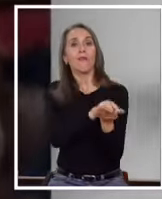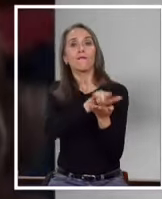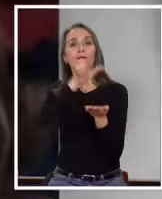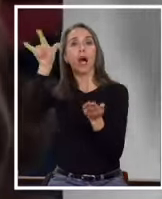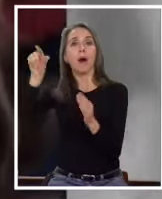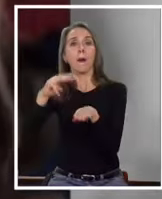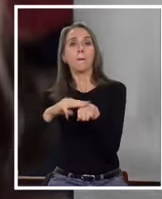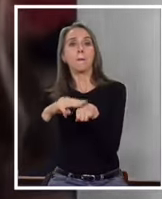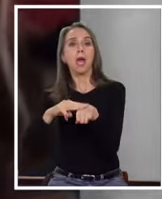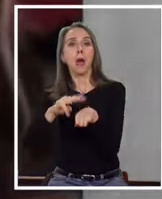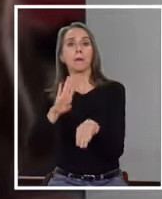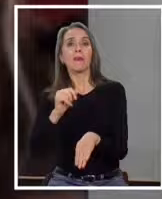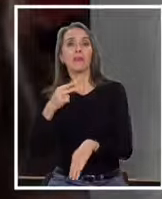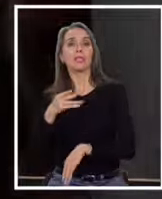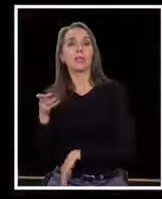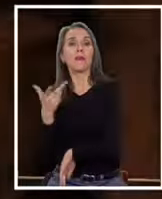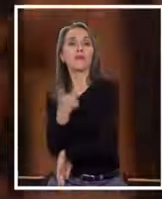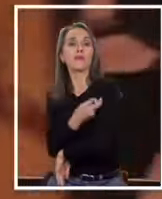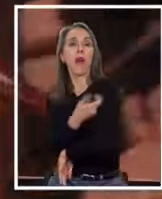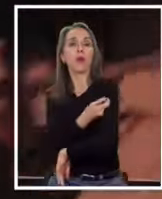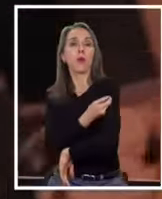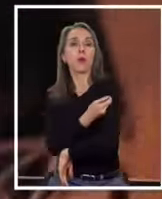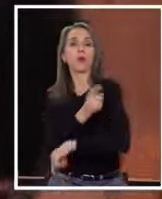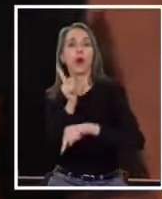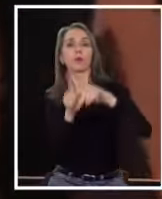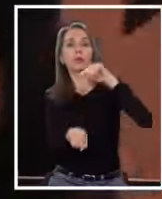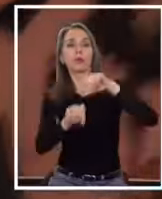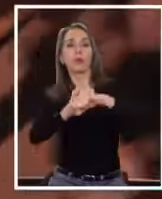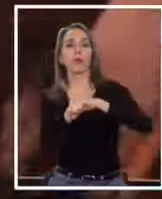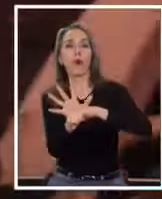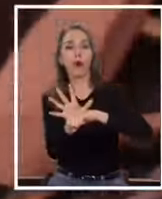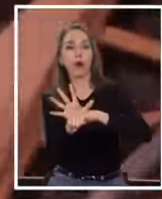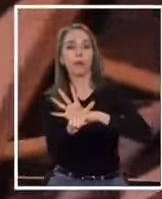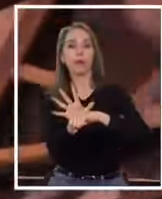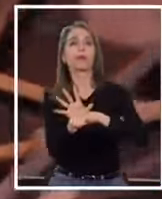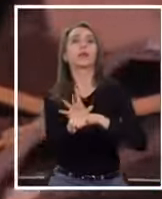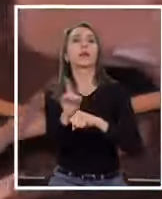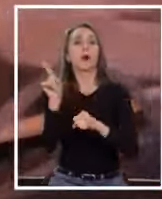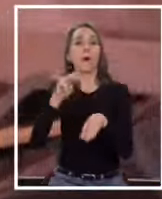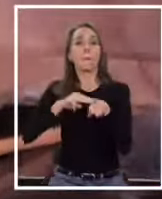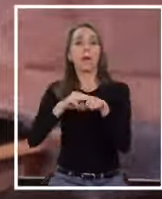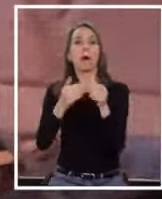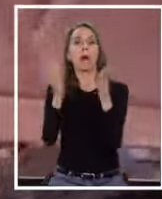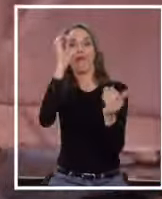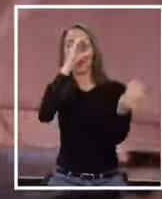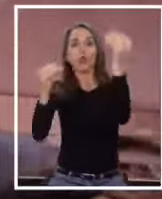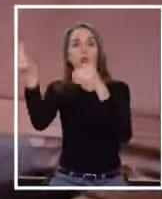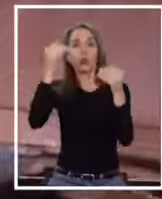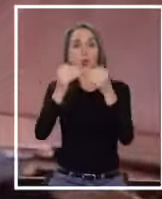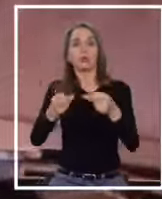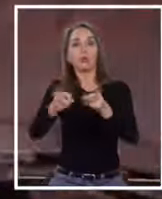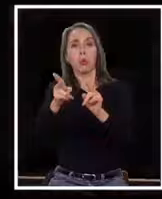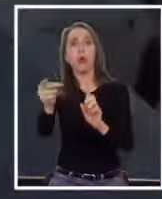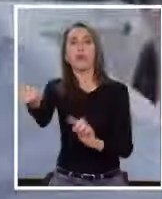viajado a Miami Beach para vacunarse contra el COVID, después de que el estado abriera sus puertas al turismo